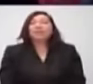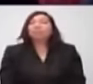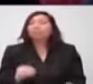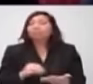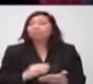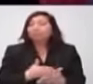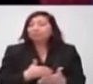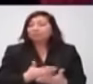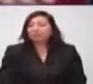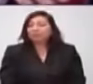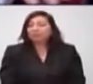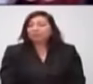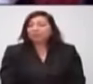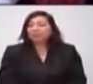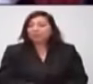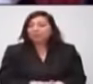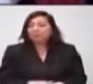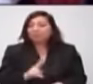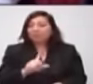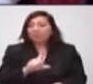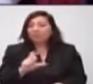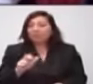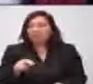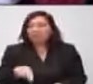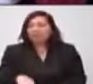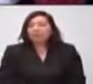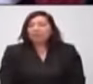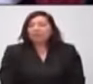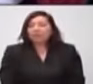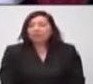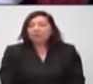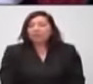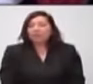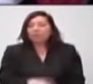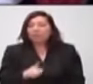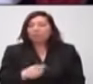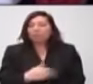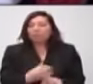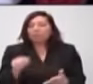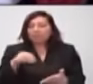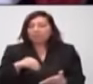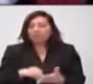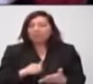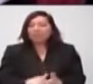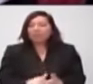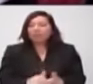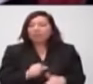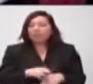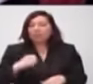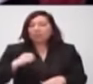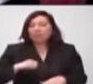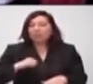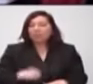concesionado una parte, señor alcalde, y la gestión de la asociación Aviarán también concesionó una parte en la cual usted formó parte del Consejo